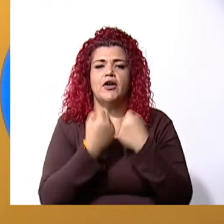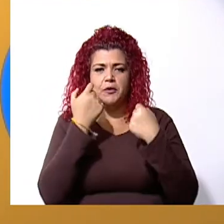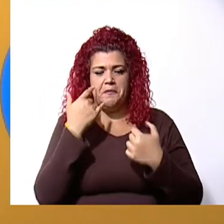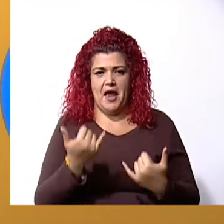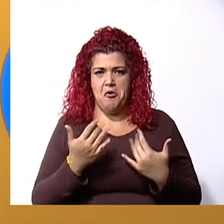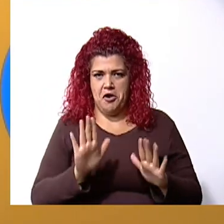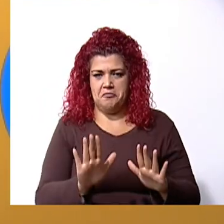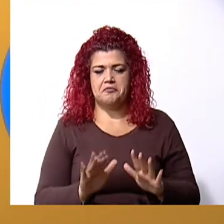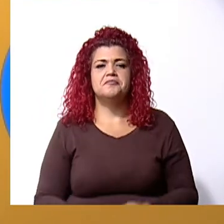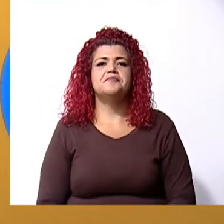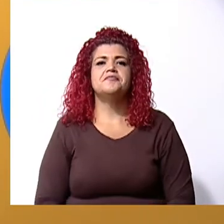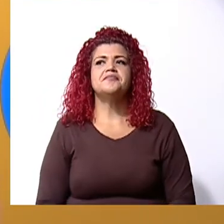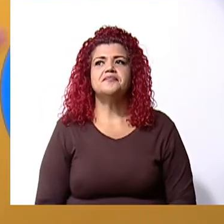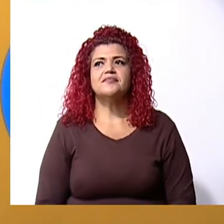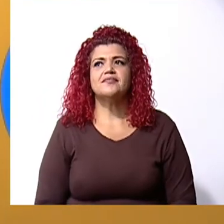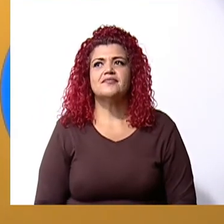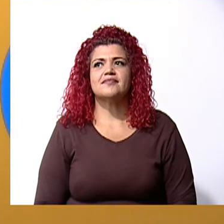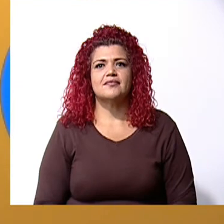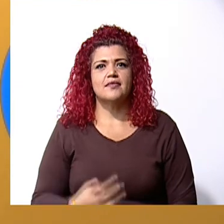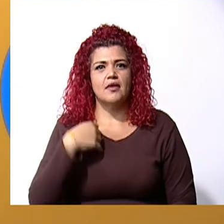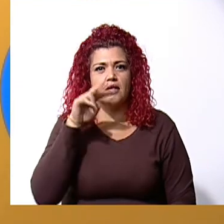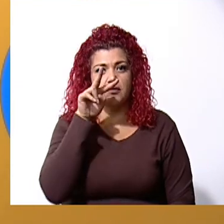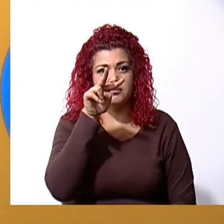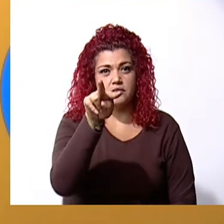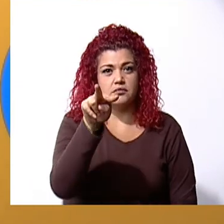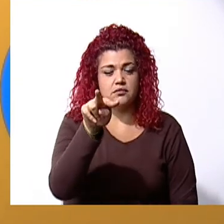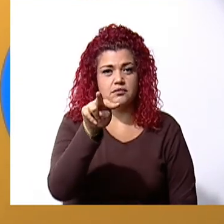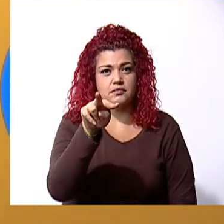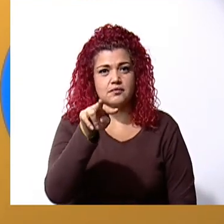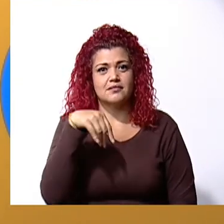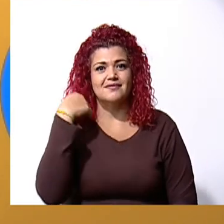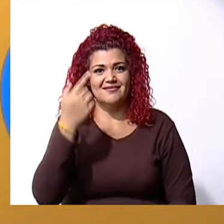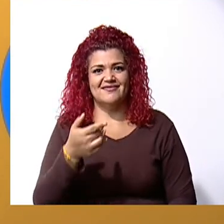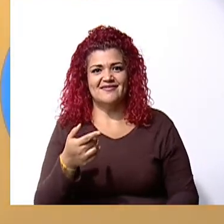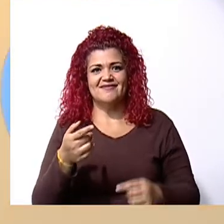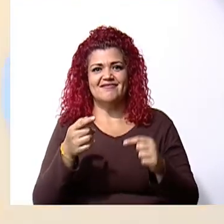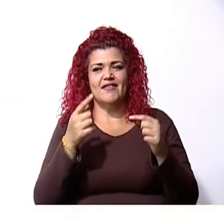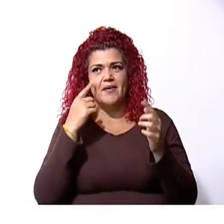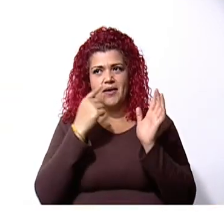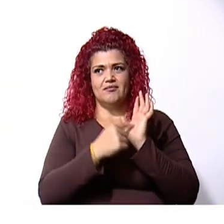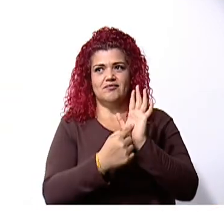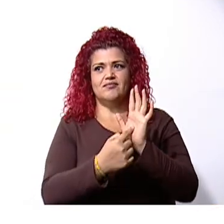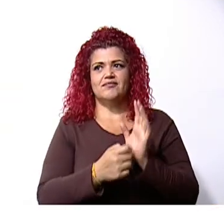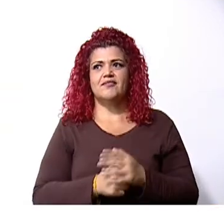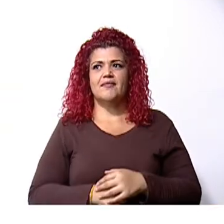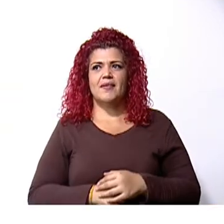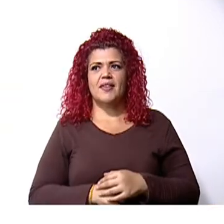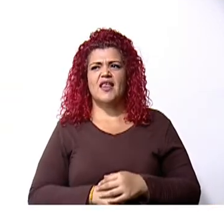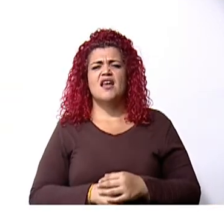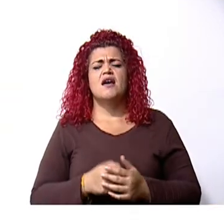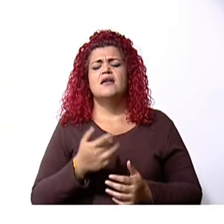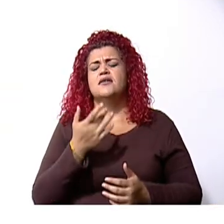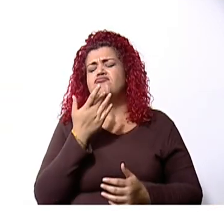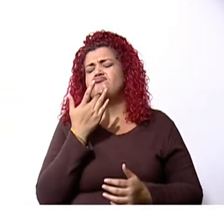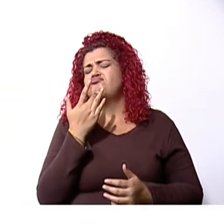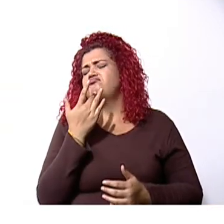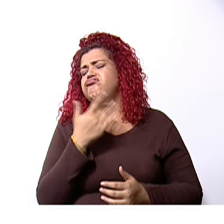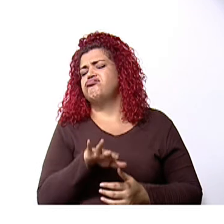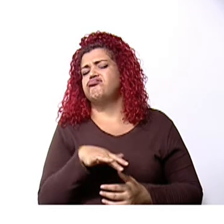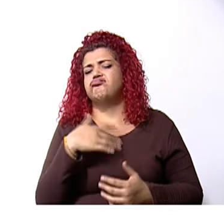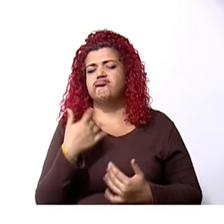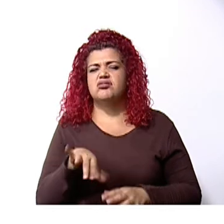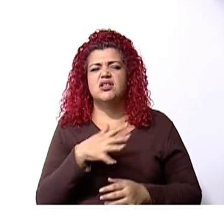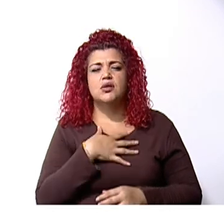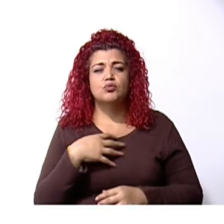Sí. Vamos a ver. Observemos la siguiente imagen. Observemos la siguiente imagen. ¡Qué rico! ¿A quién